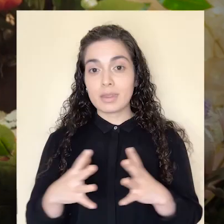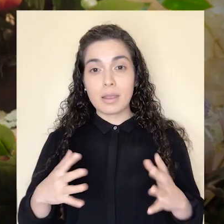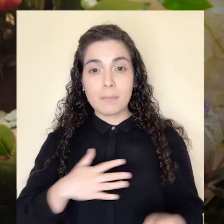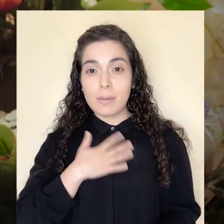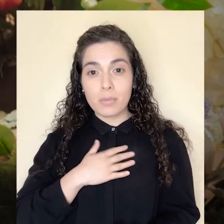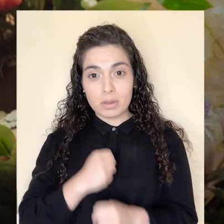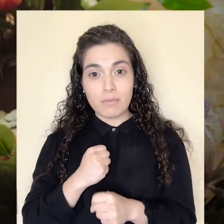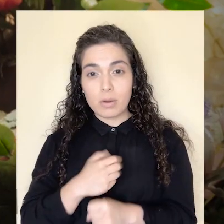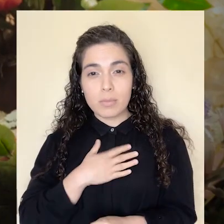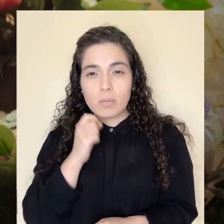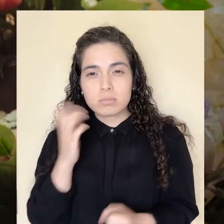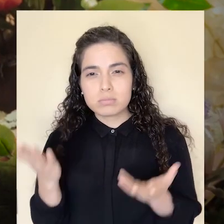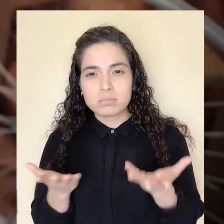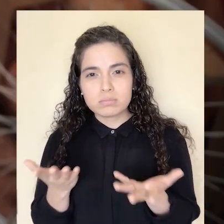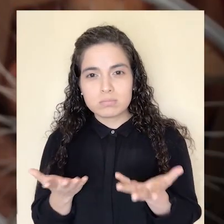Lo que más me gusta en mi trabajo